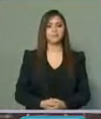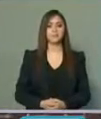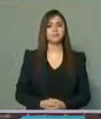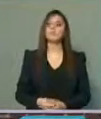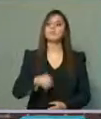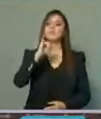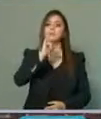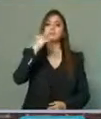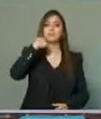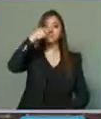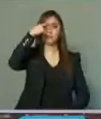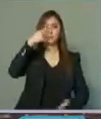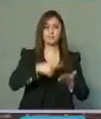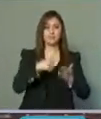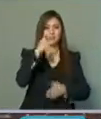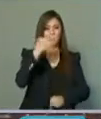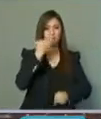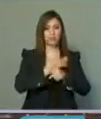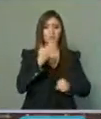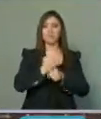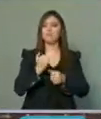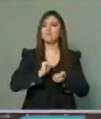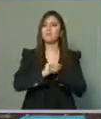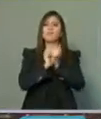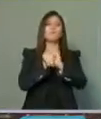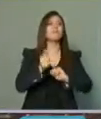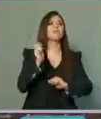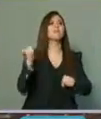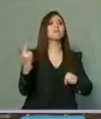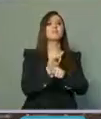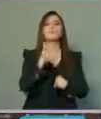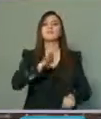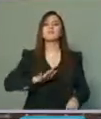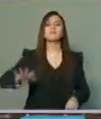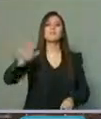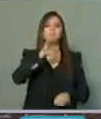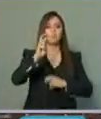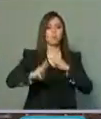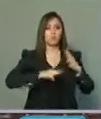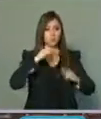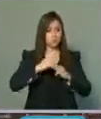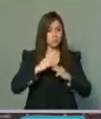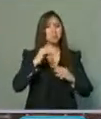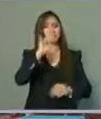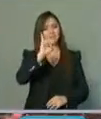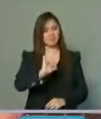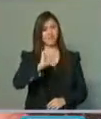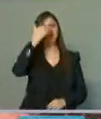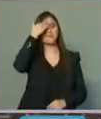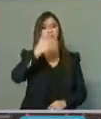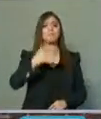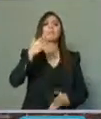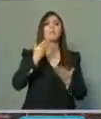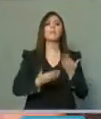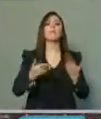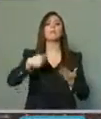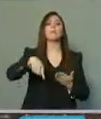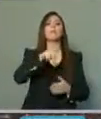estamos viviendo un momento histórico bien importante, ¿no? Por un lado, sí, estamos ya enfrentando una crisis